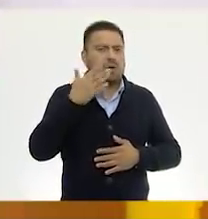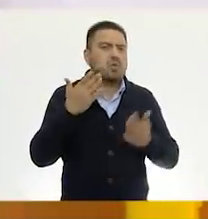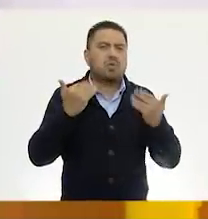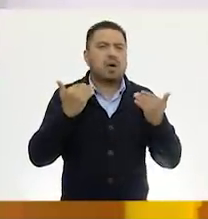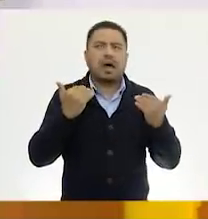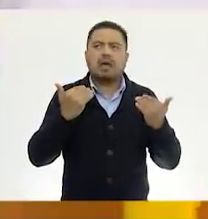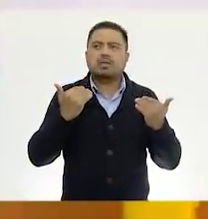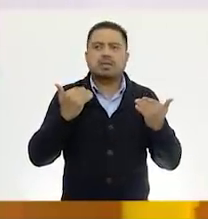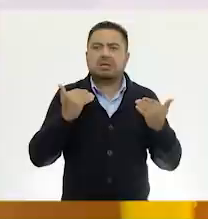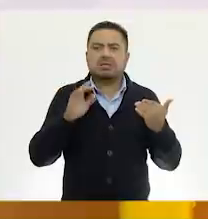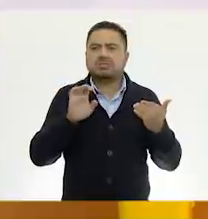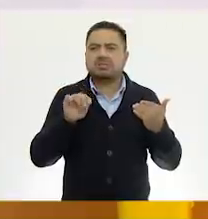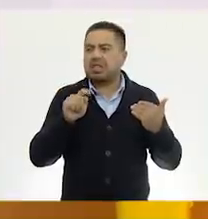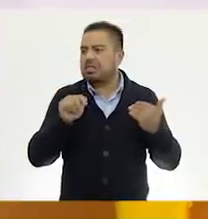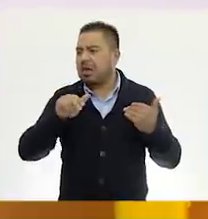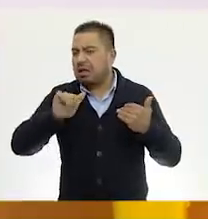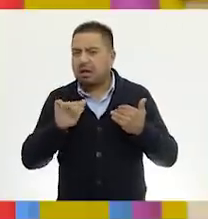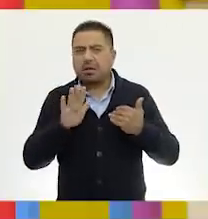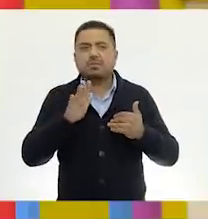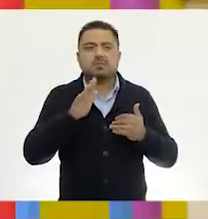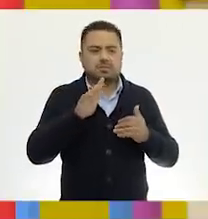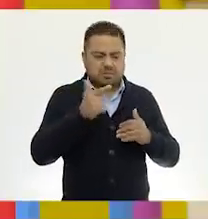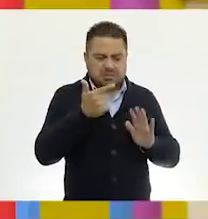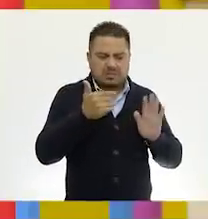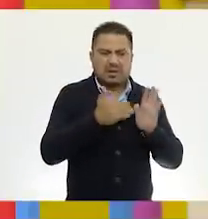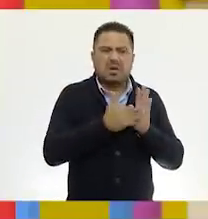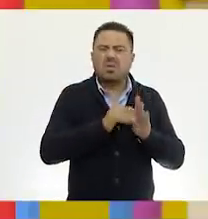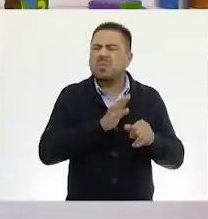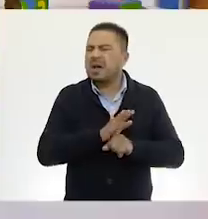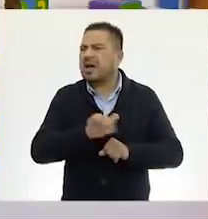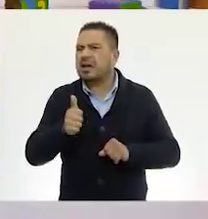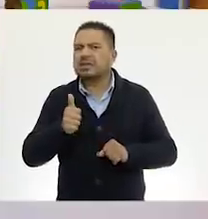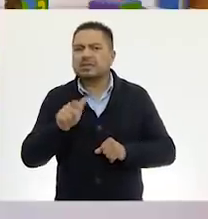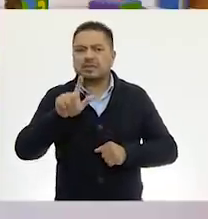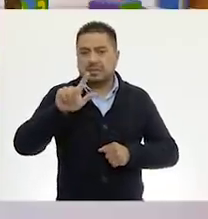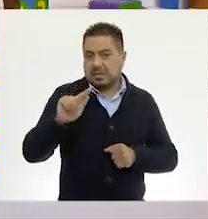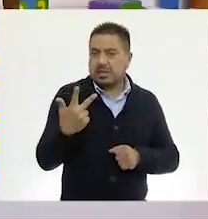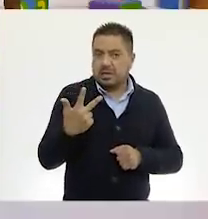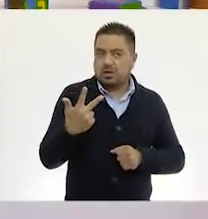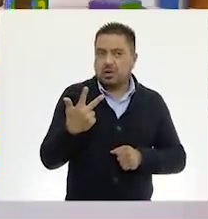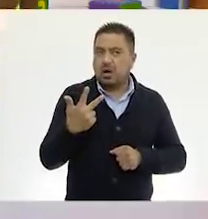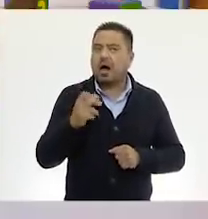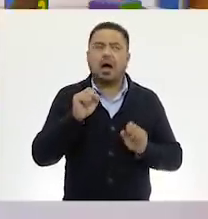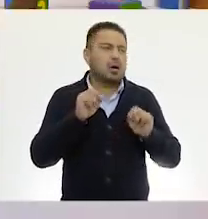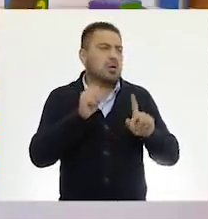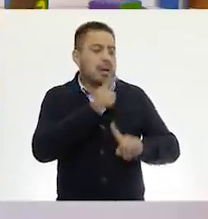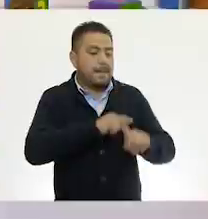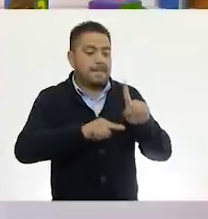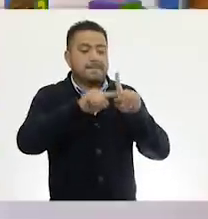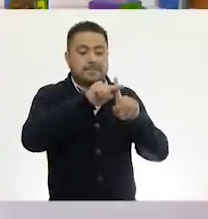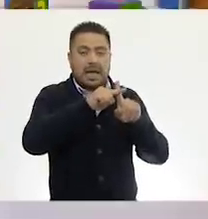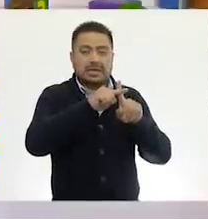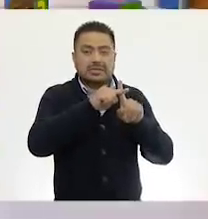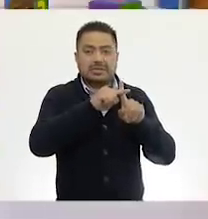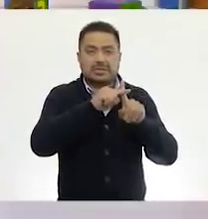tenemos centenas. 7,000. ¿Cuál era? 7,078, ¿verdad? Muy bien. 7,000,